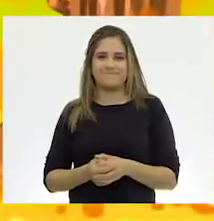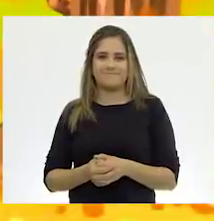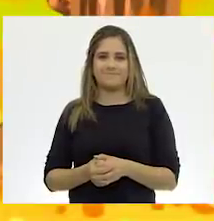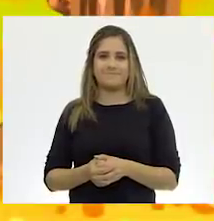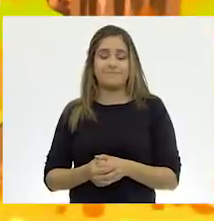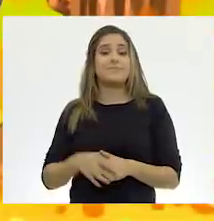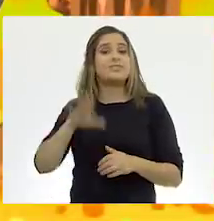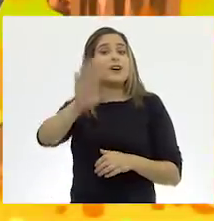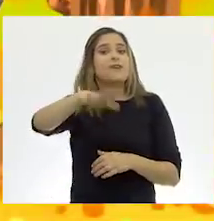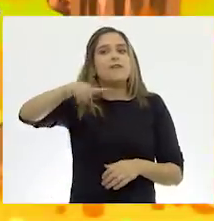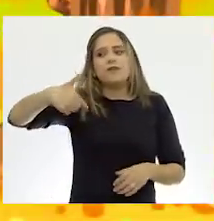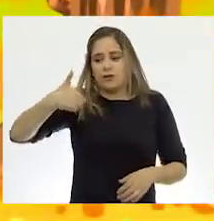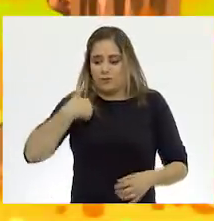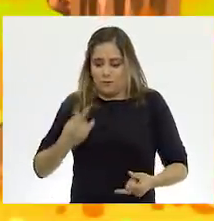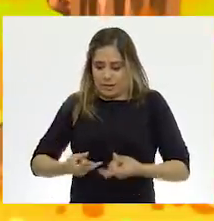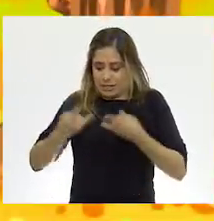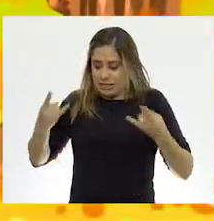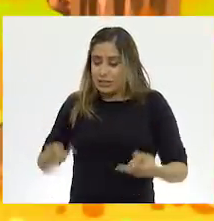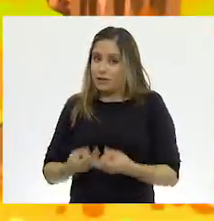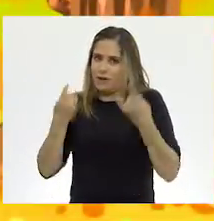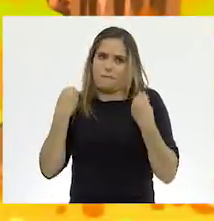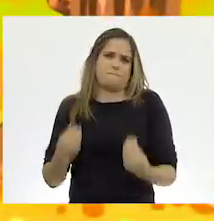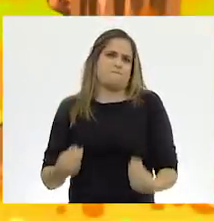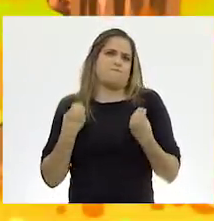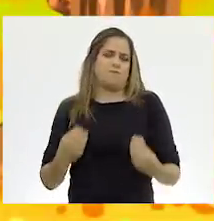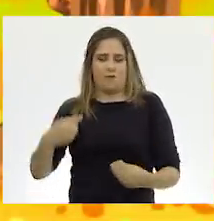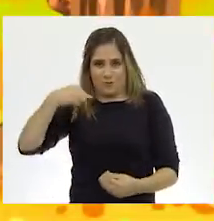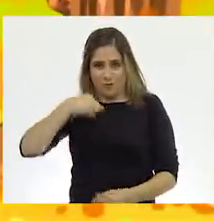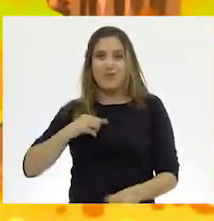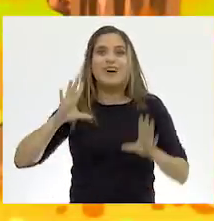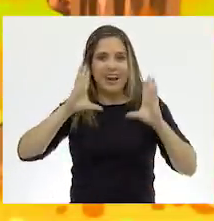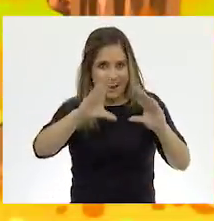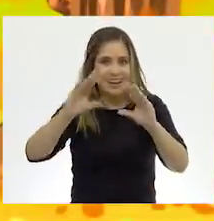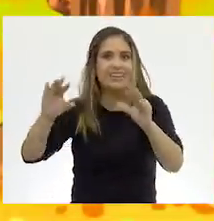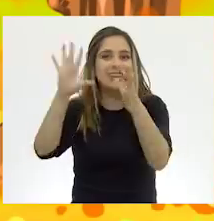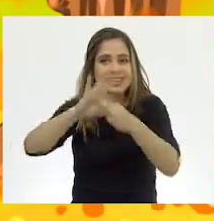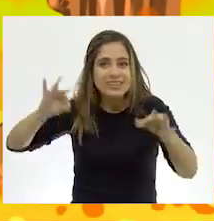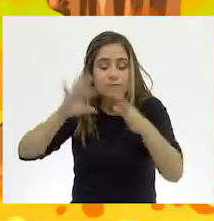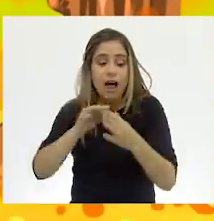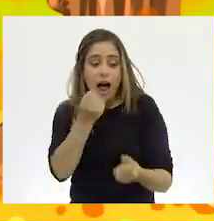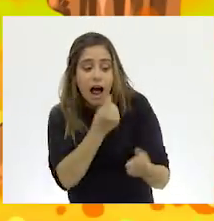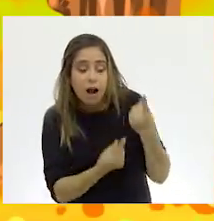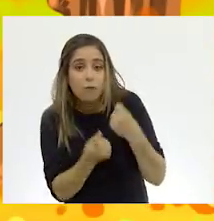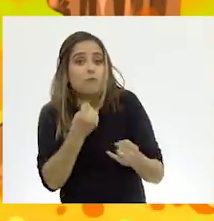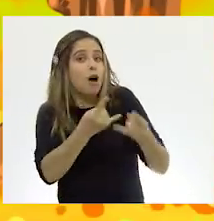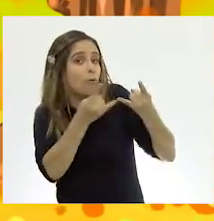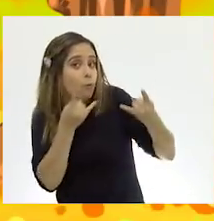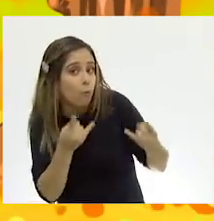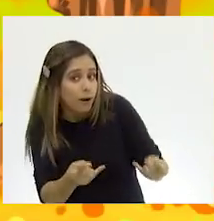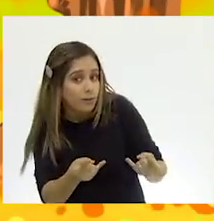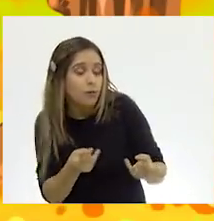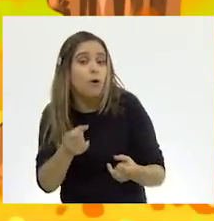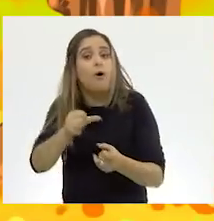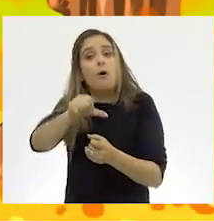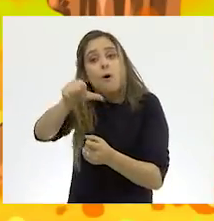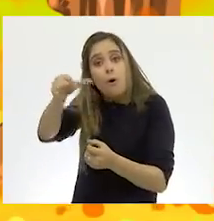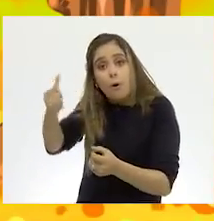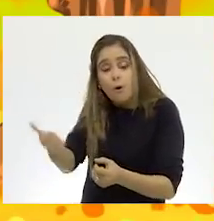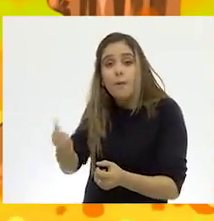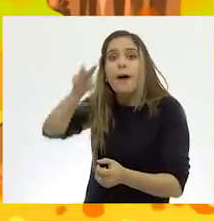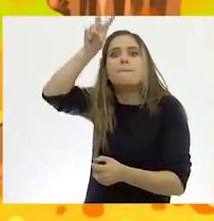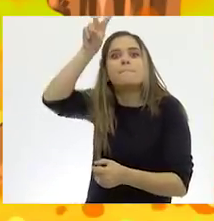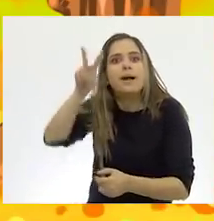Tengo un montón de historias que les puedo contar. Algunas son un cuento, pero otras son